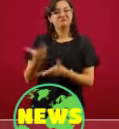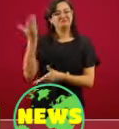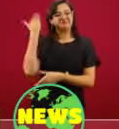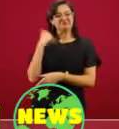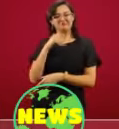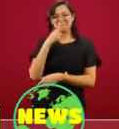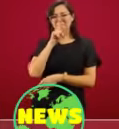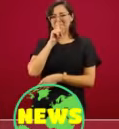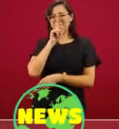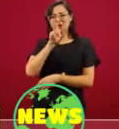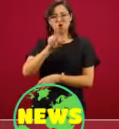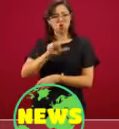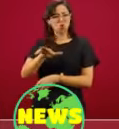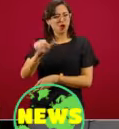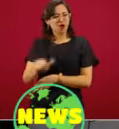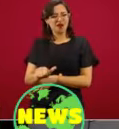empresas,